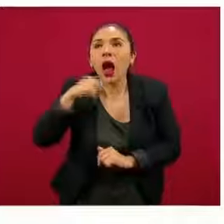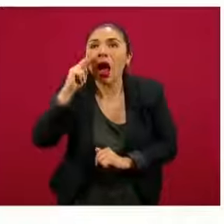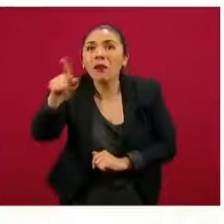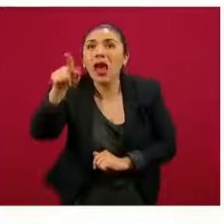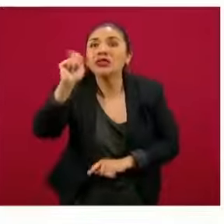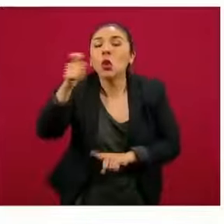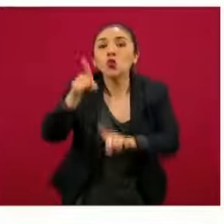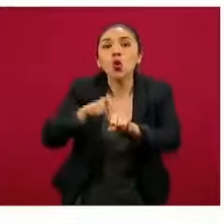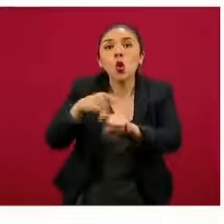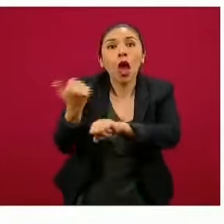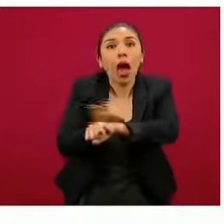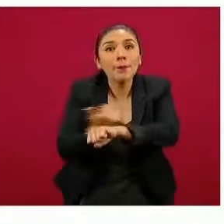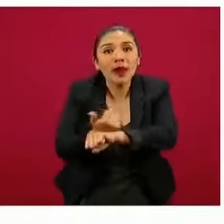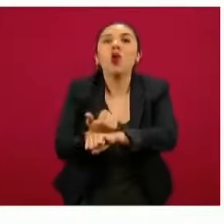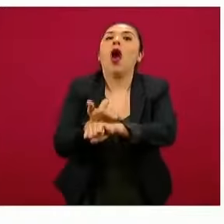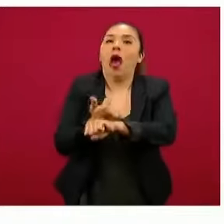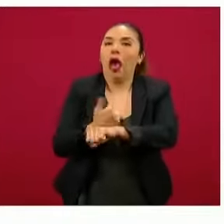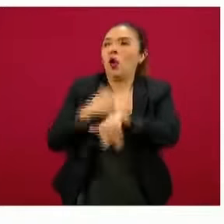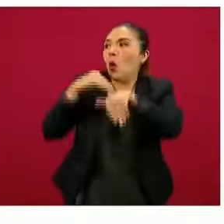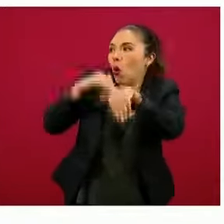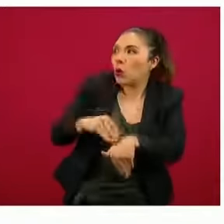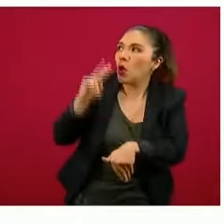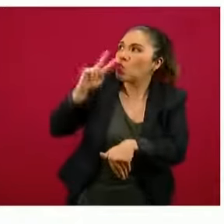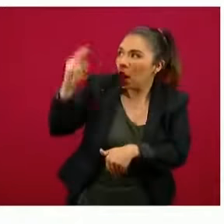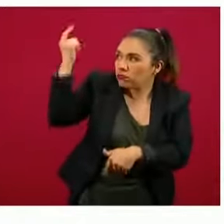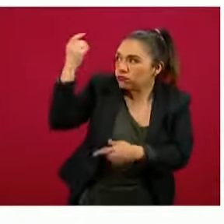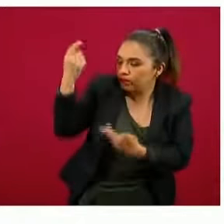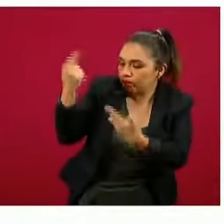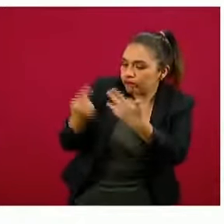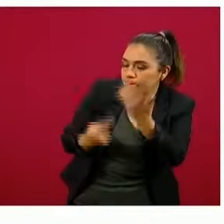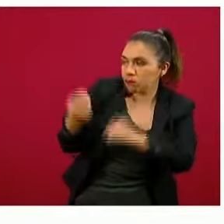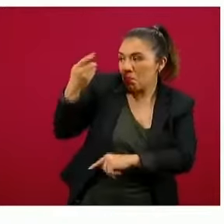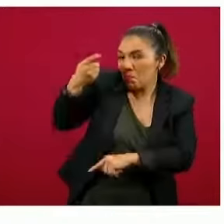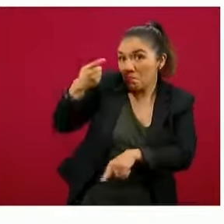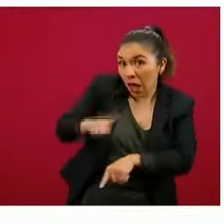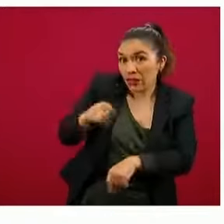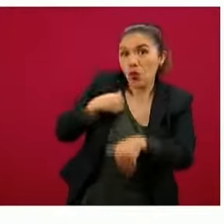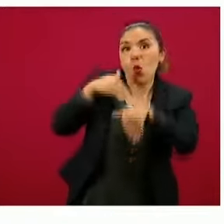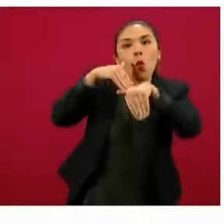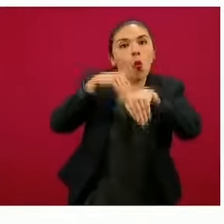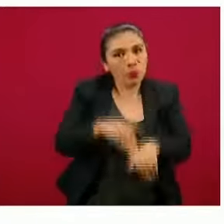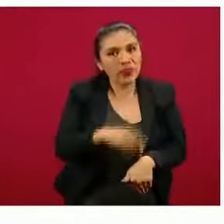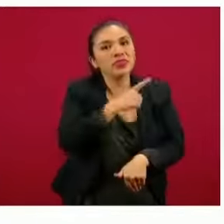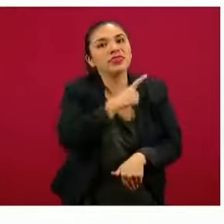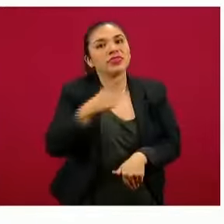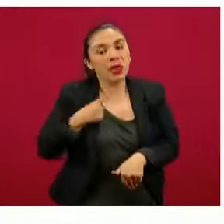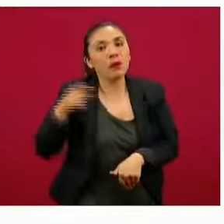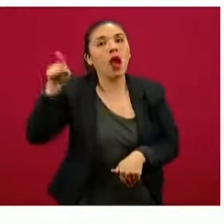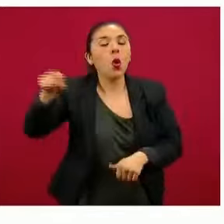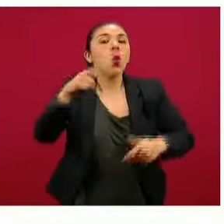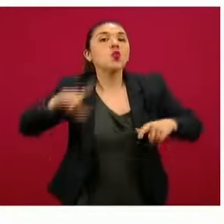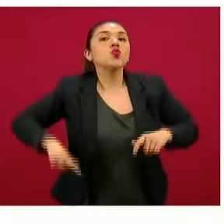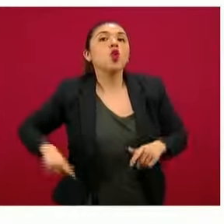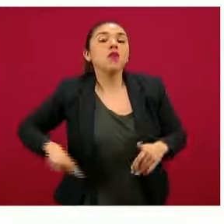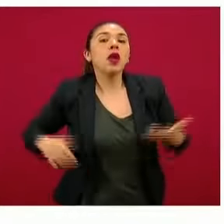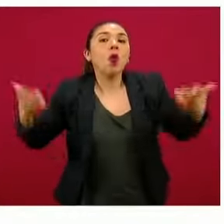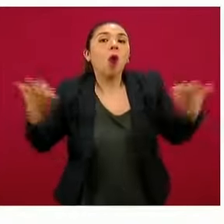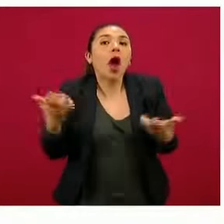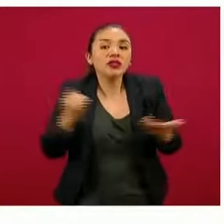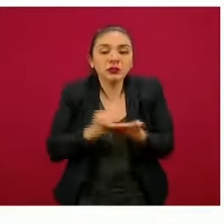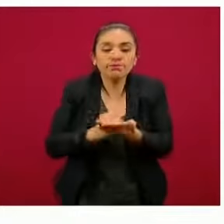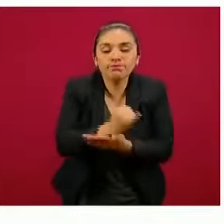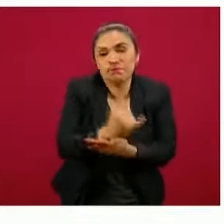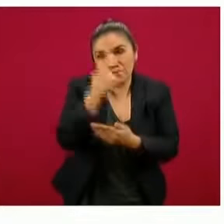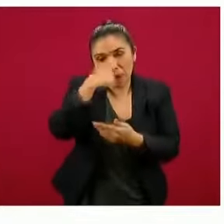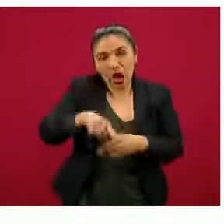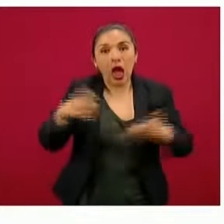en amarillo, debo de estar atento para las recomendaciones que Chiapas y sus gobiernos municipales van a emitir para